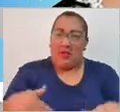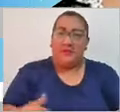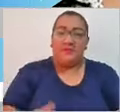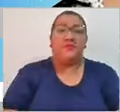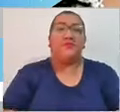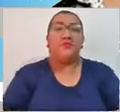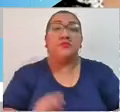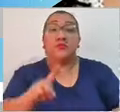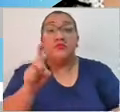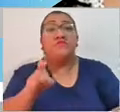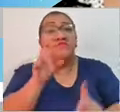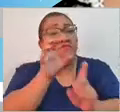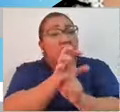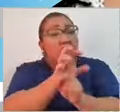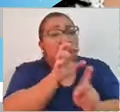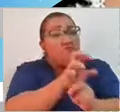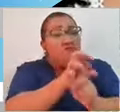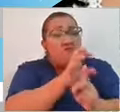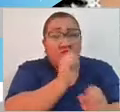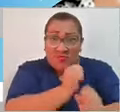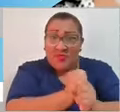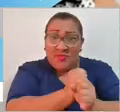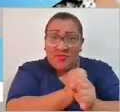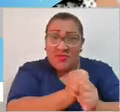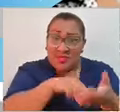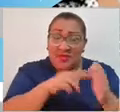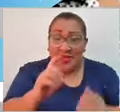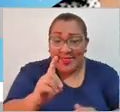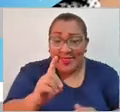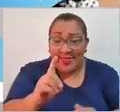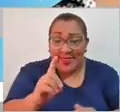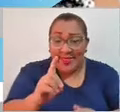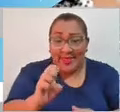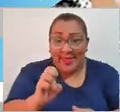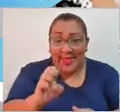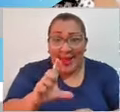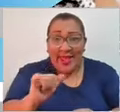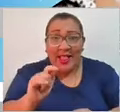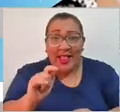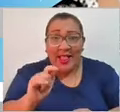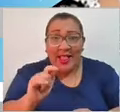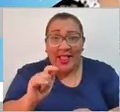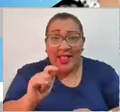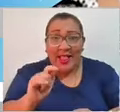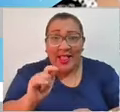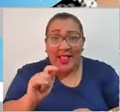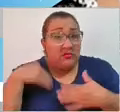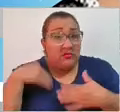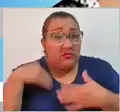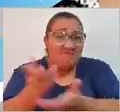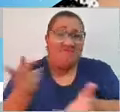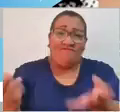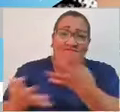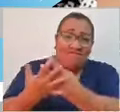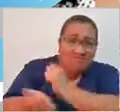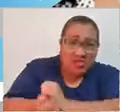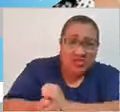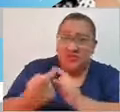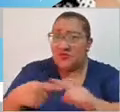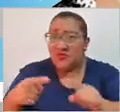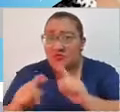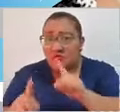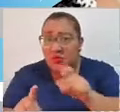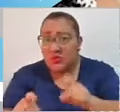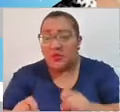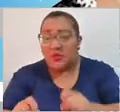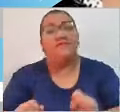¿El hostigamiento sexual laboral constituye un delito? Hay algunas manifestaciones de hostigamiento sexual que constituyen